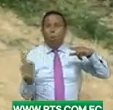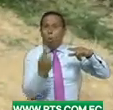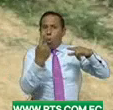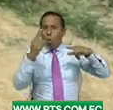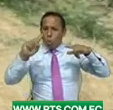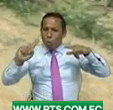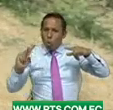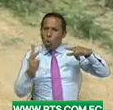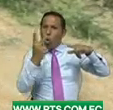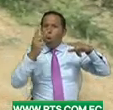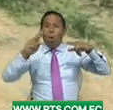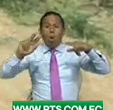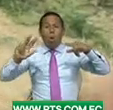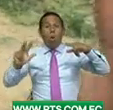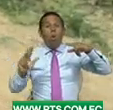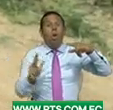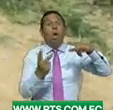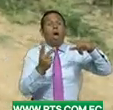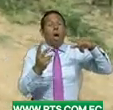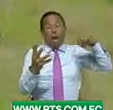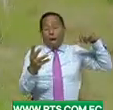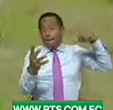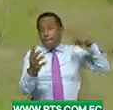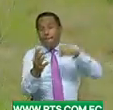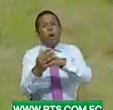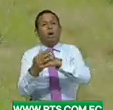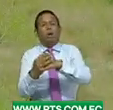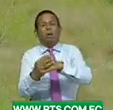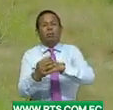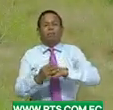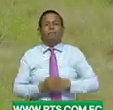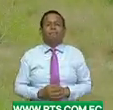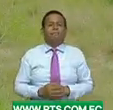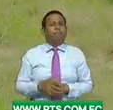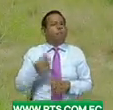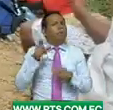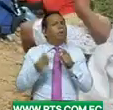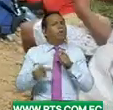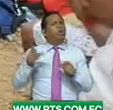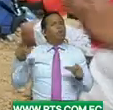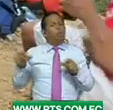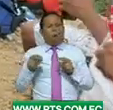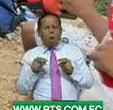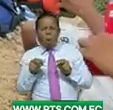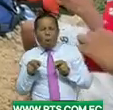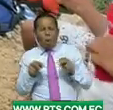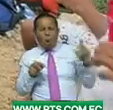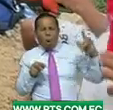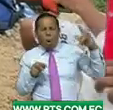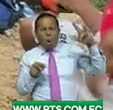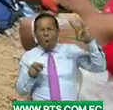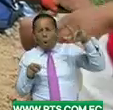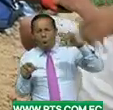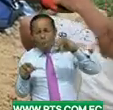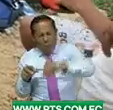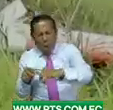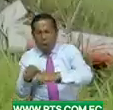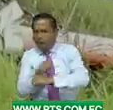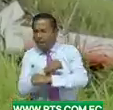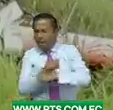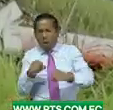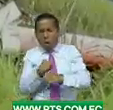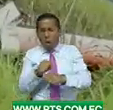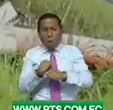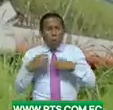impacto se prendió de una. Fueron habitantes de la zona quienes, alarmados ante la magnitud de la desgracia, llamaron al